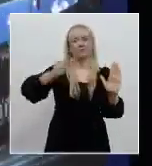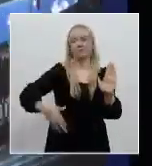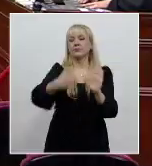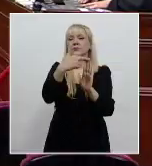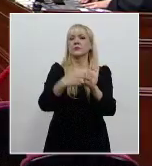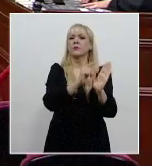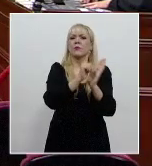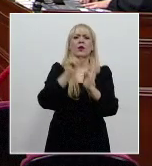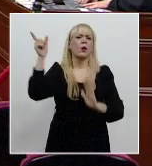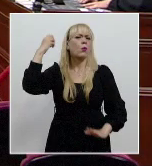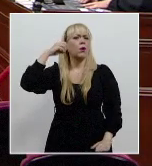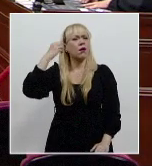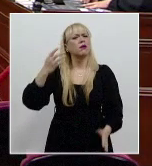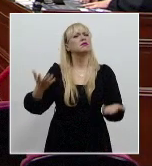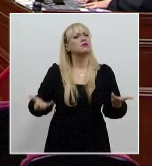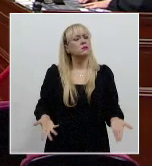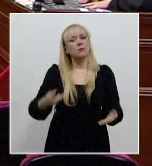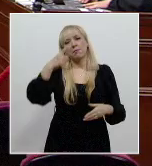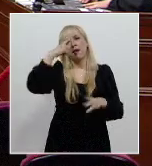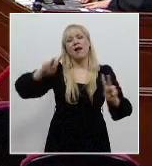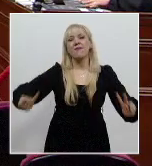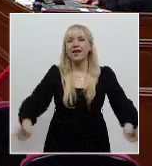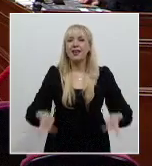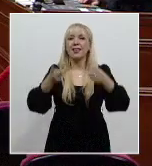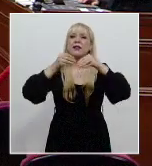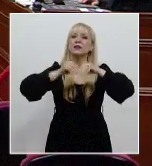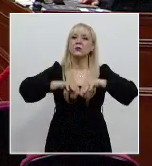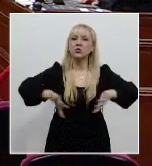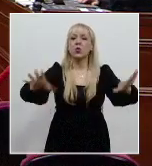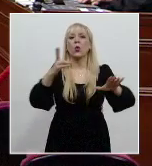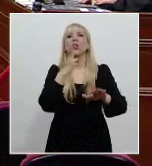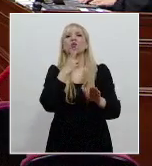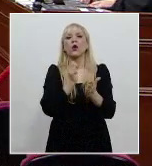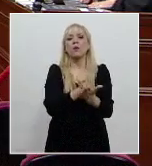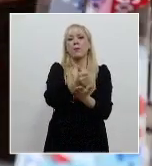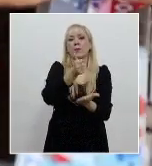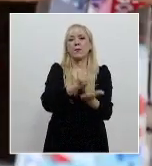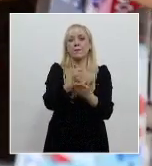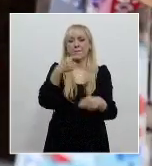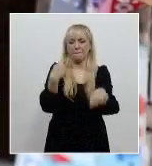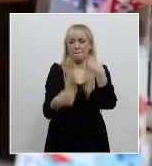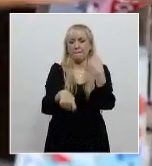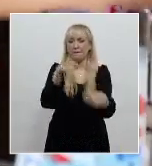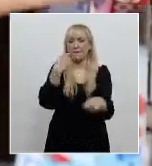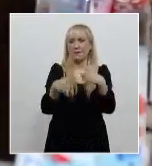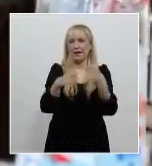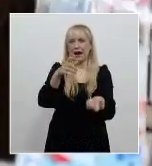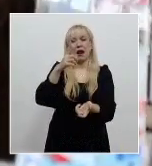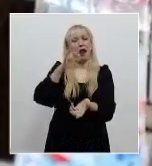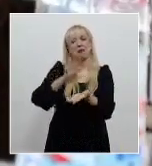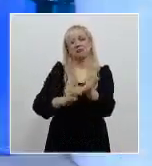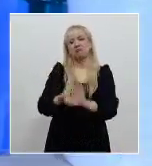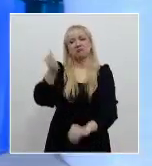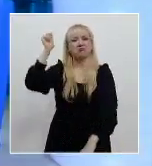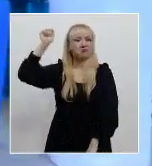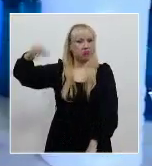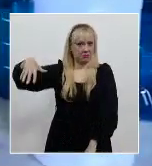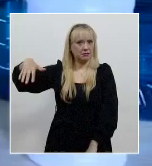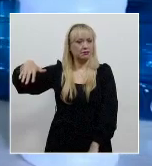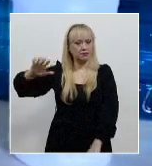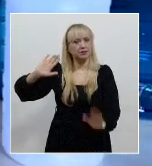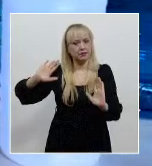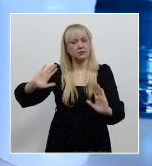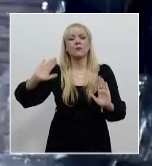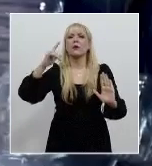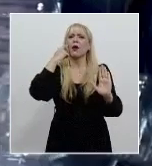de Oaxaca disposiciones sobre la venta, distribución y uso de envases de PET y unicel de un solo uso. Lo hizo al